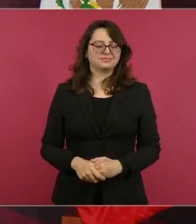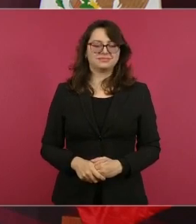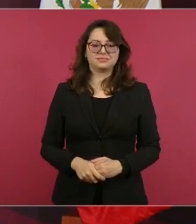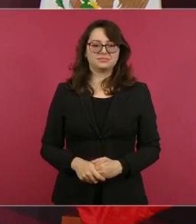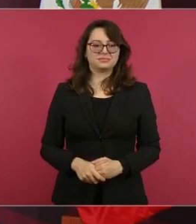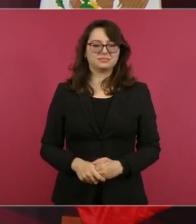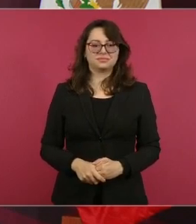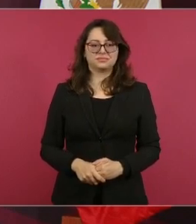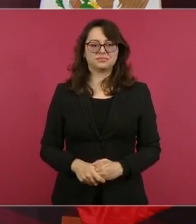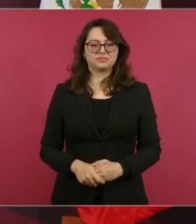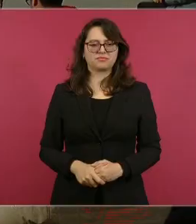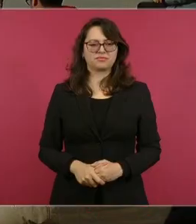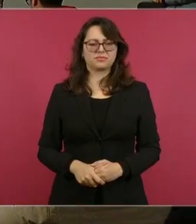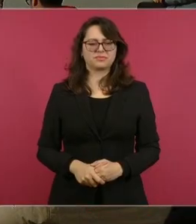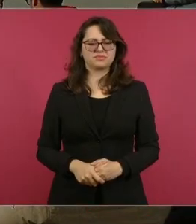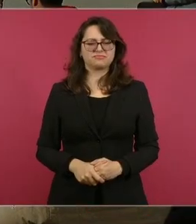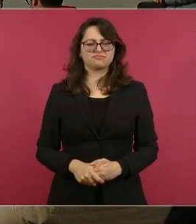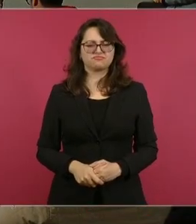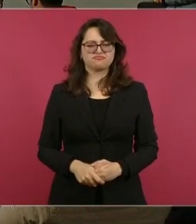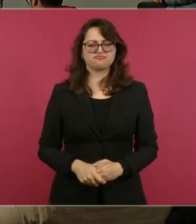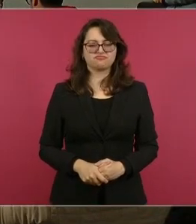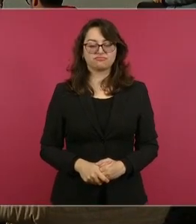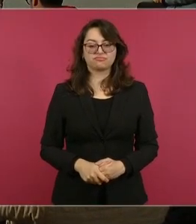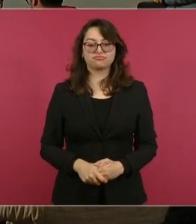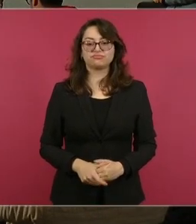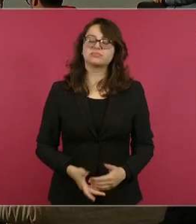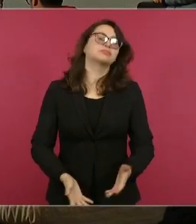A ver, pero a ver el Universal.